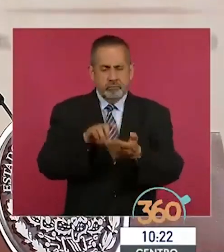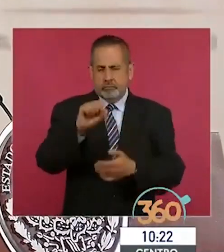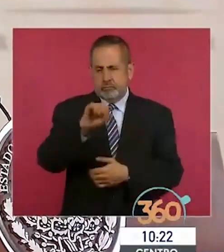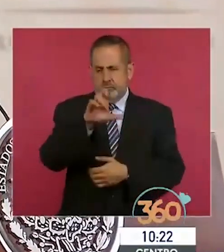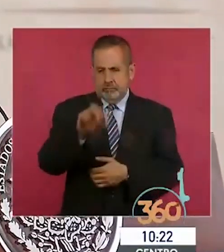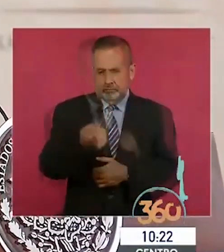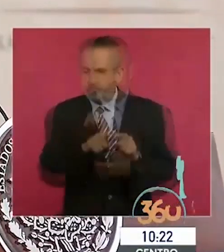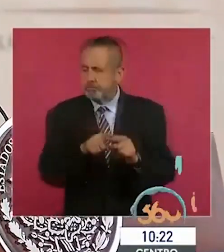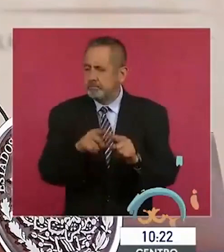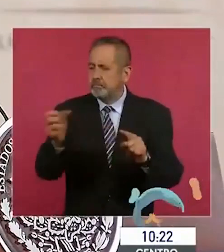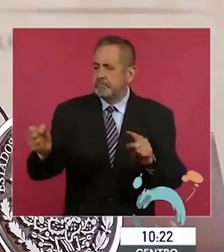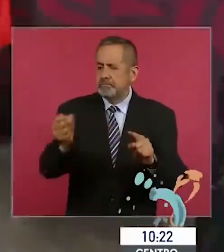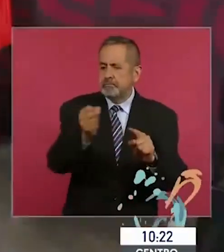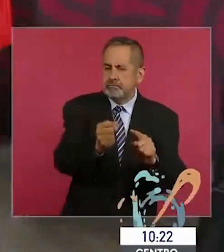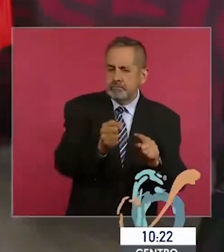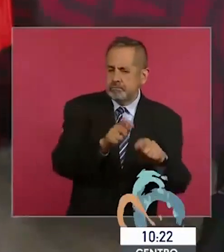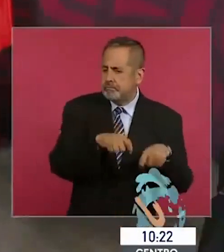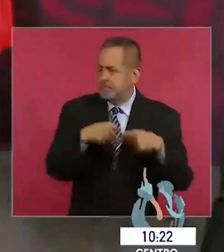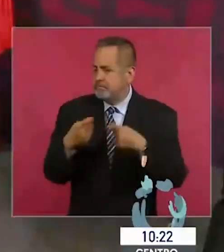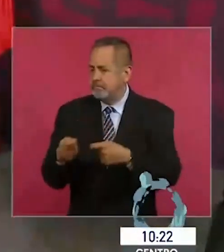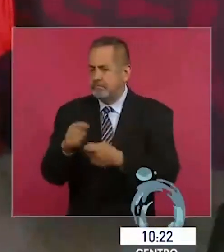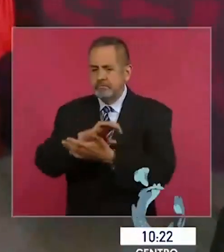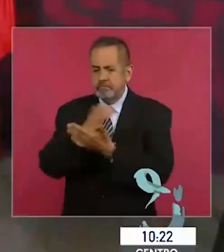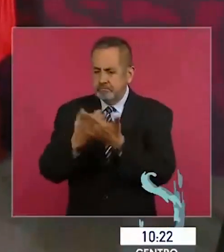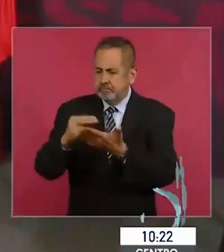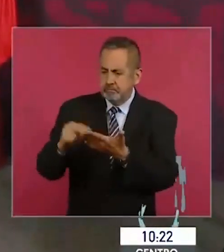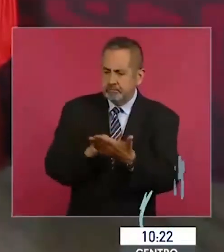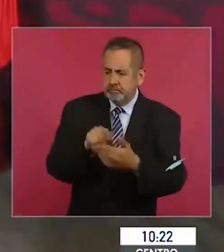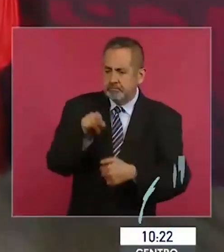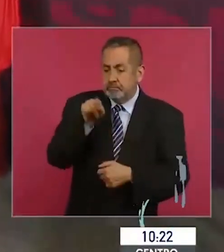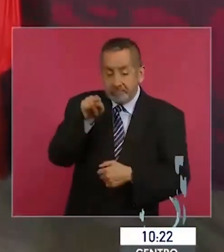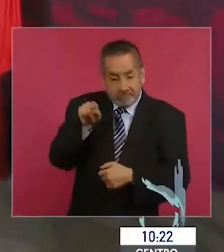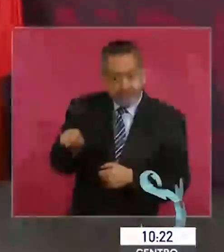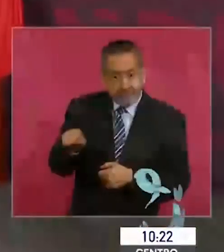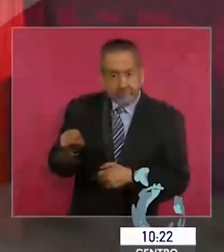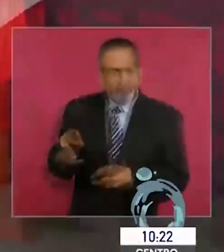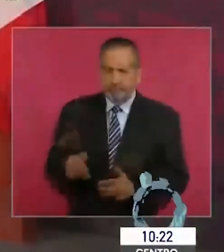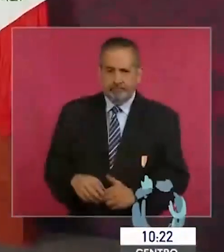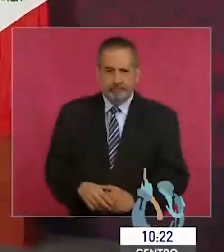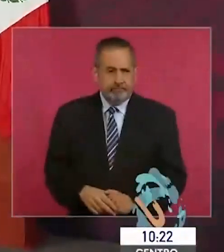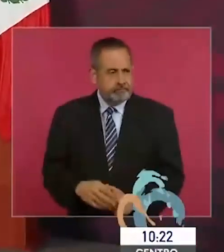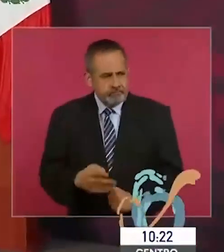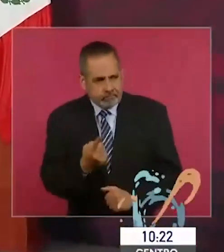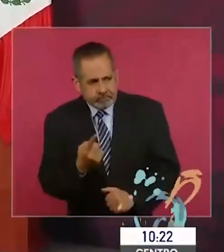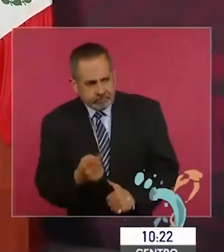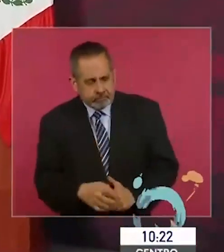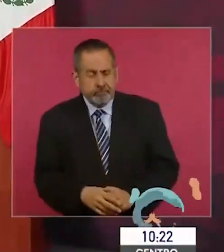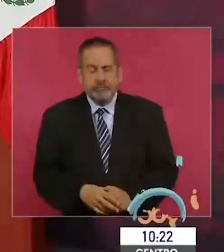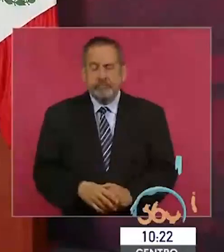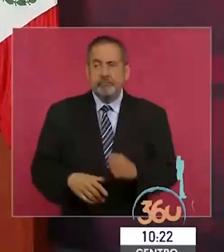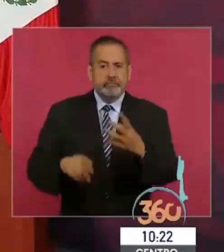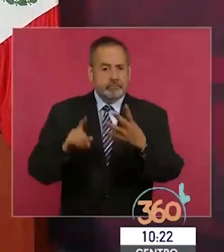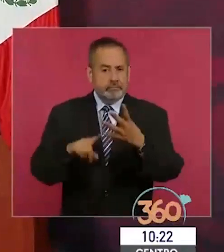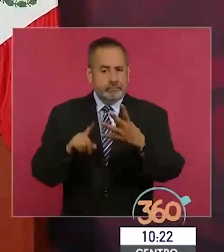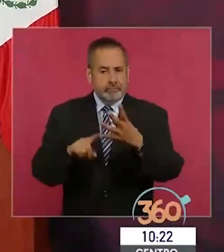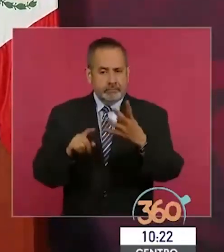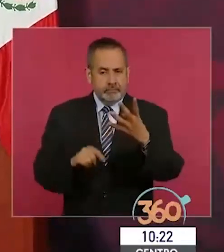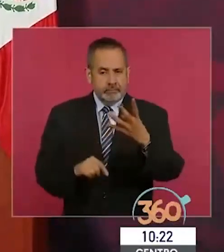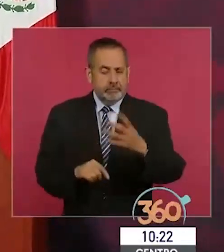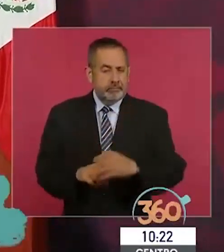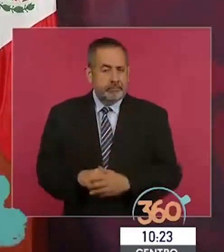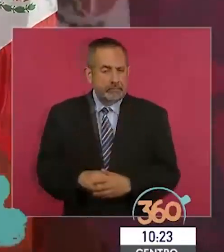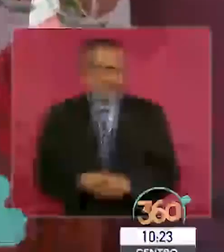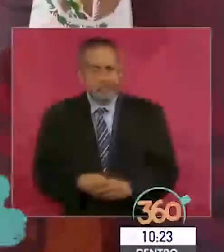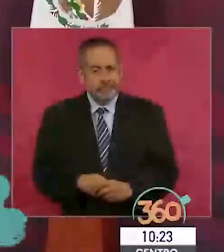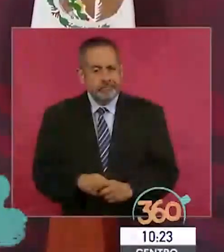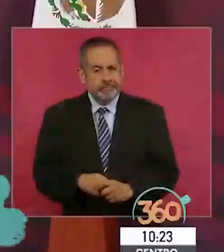corte de justicia a hombre de absoluta confianza de García Luna cuatro por qué dejan